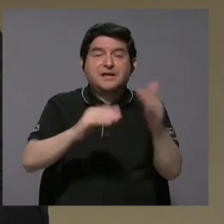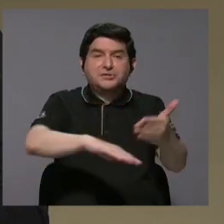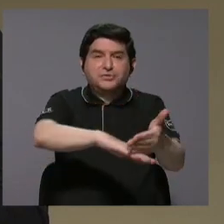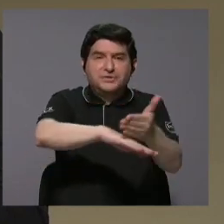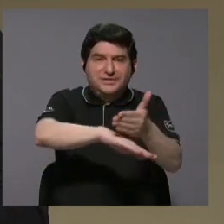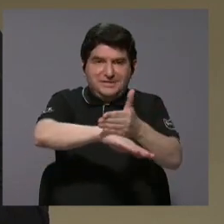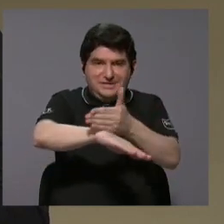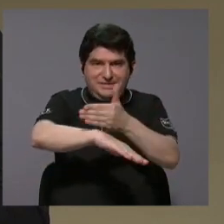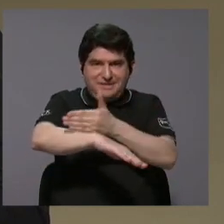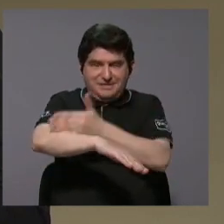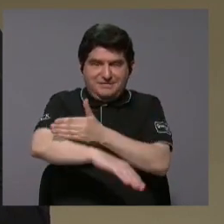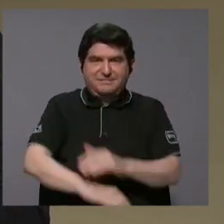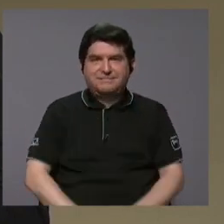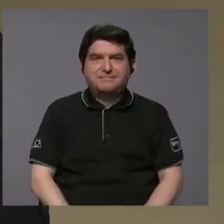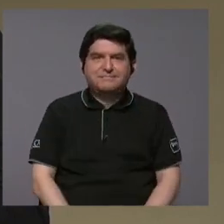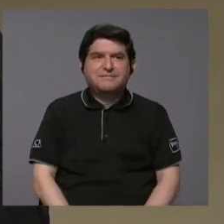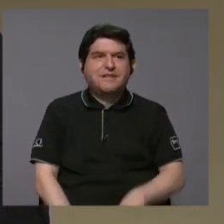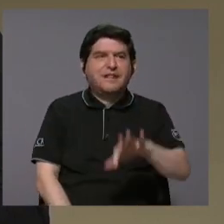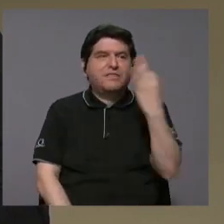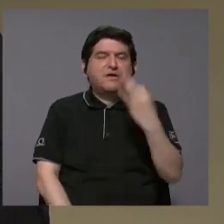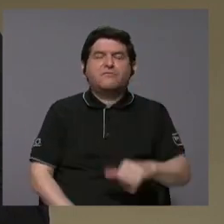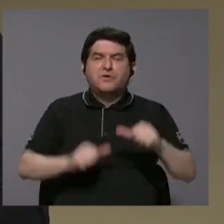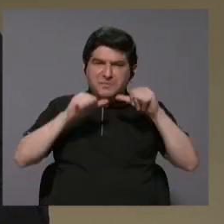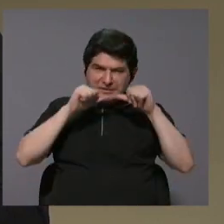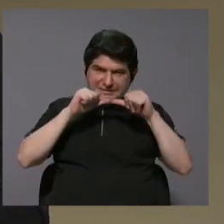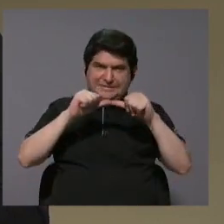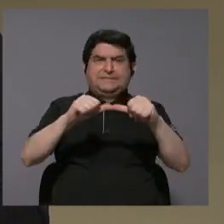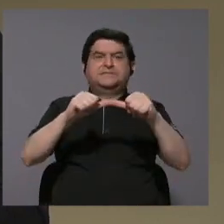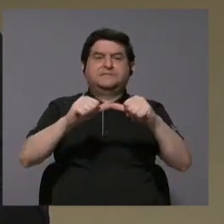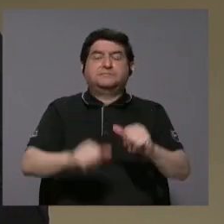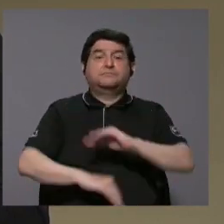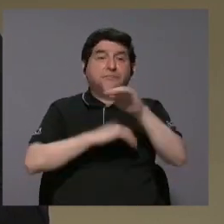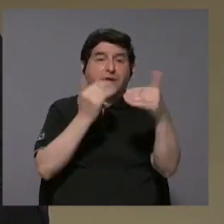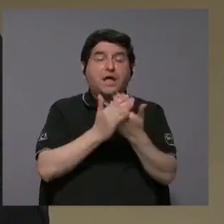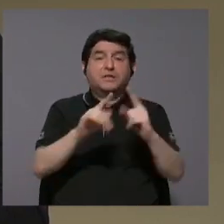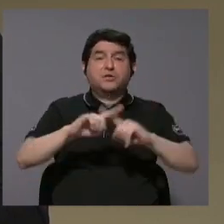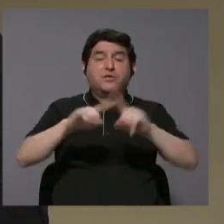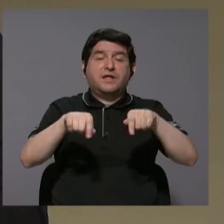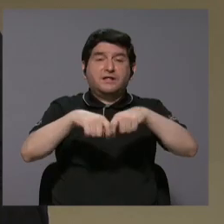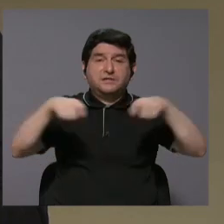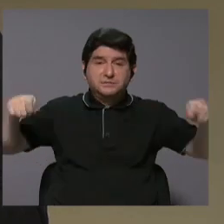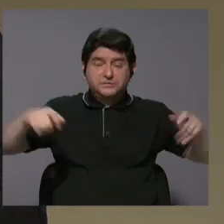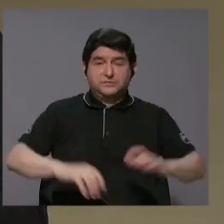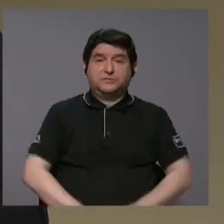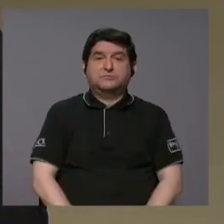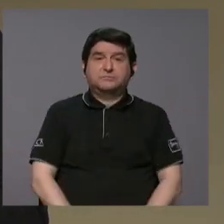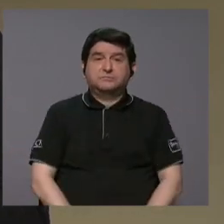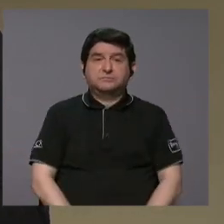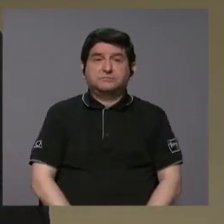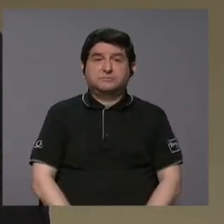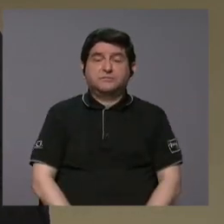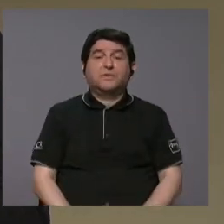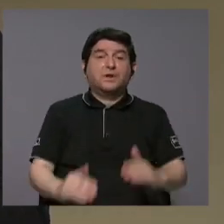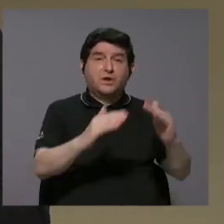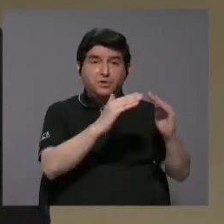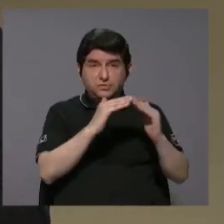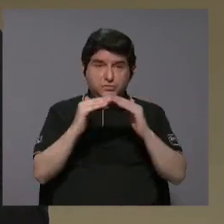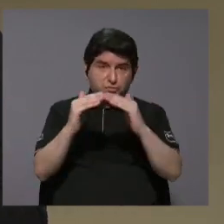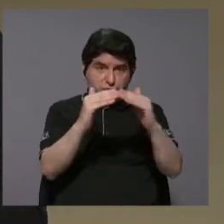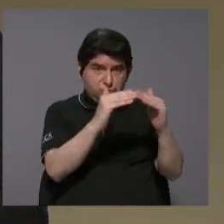forma más sostenible en todas sus dimensiones, ¿no? En el sentido que es una ciudad